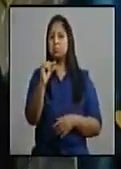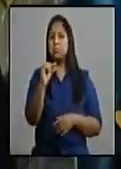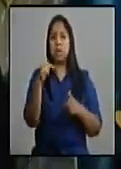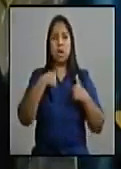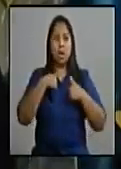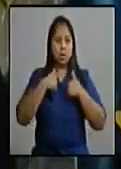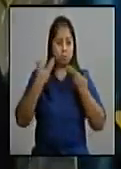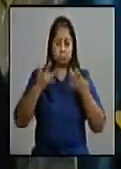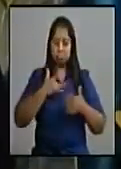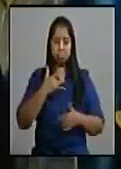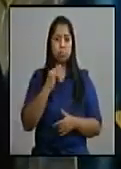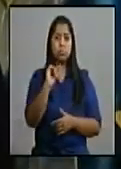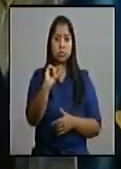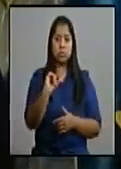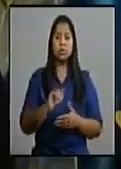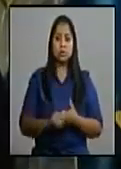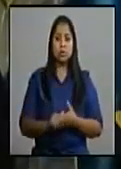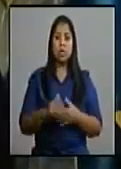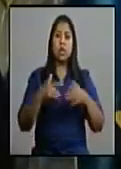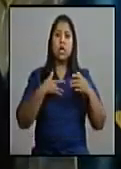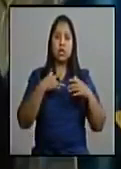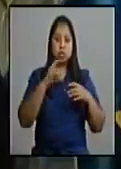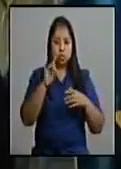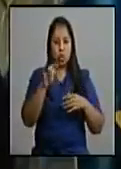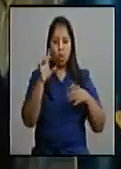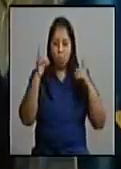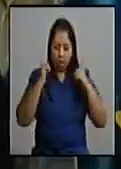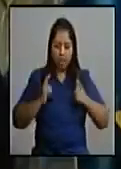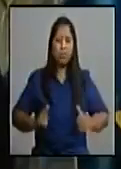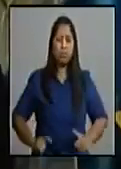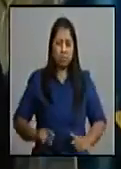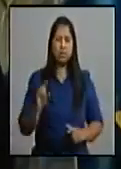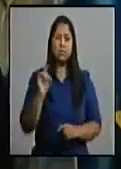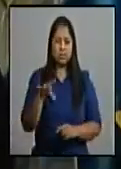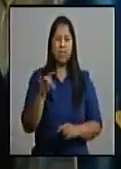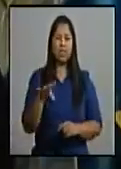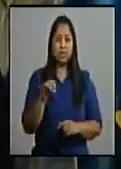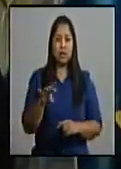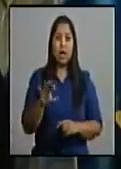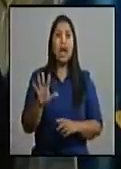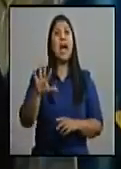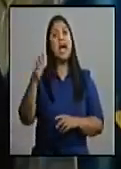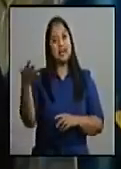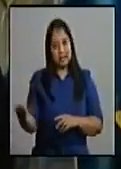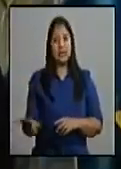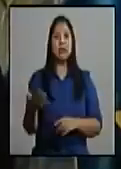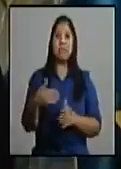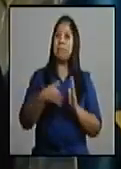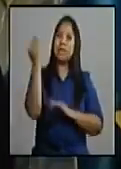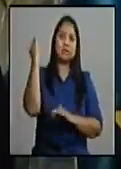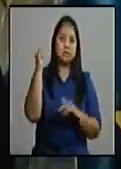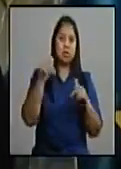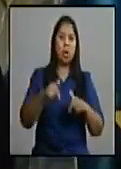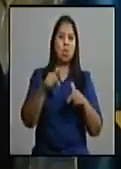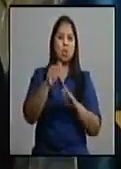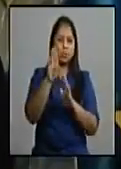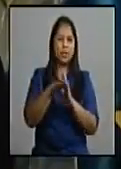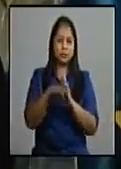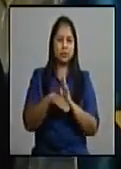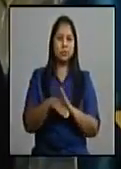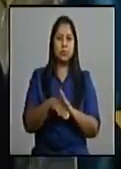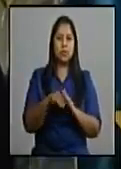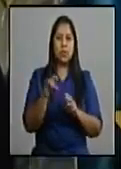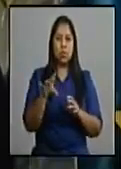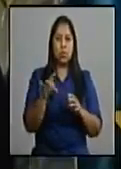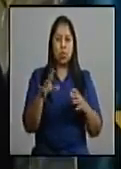momento. Tengo dolor de cuerpo, me dolía más ayer que hoy. Un dolor de cuerpo,